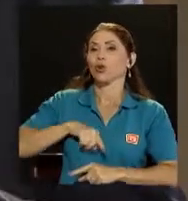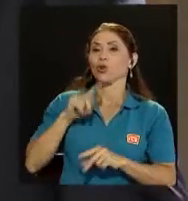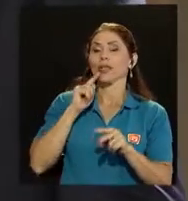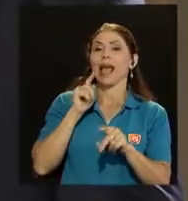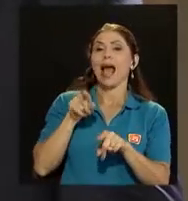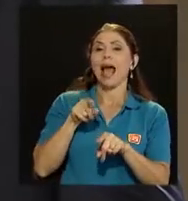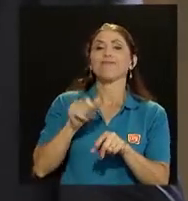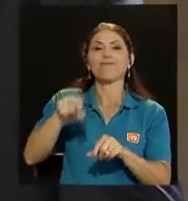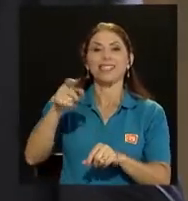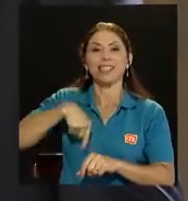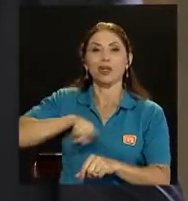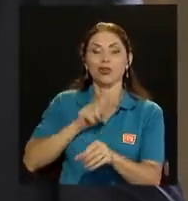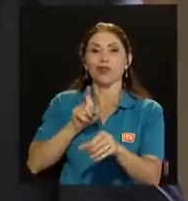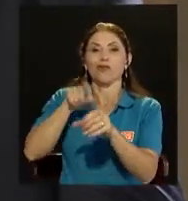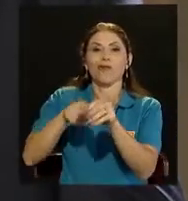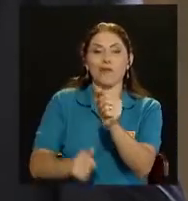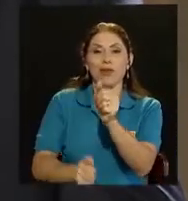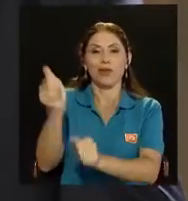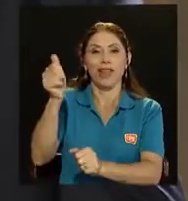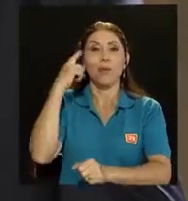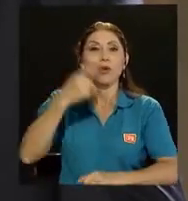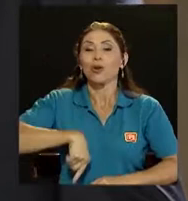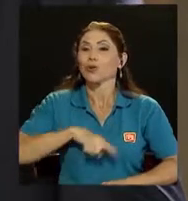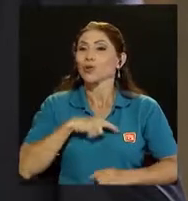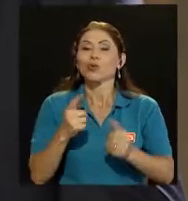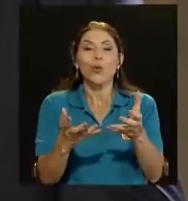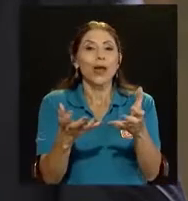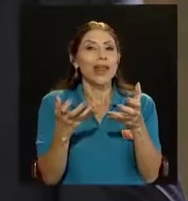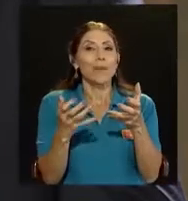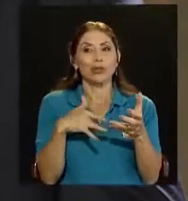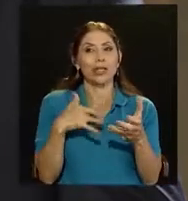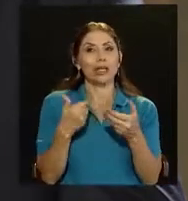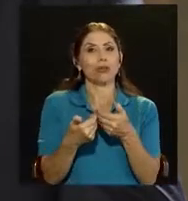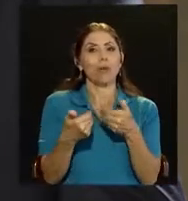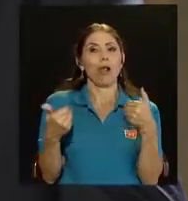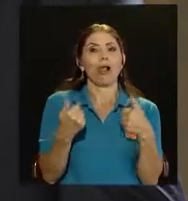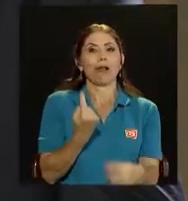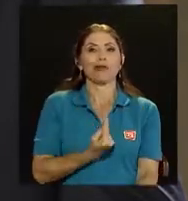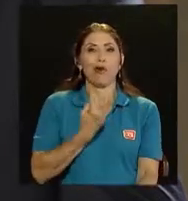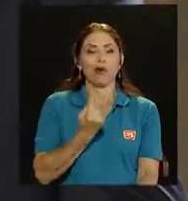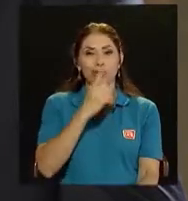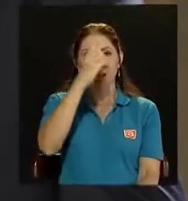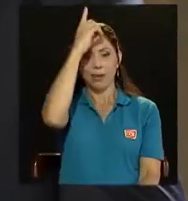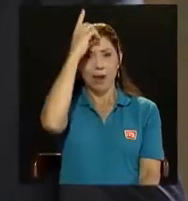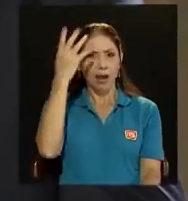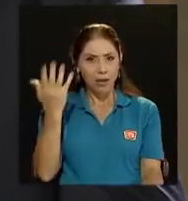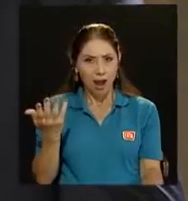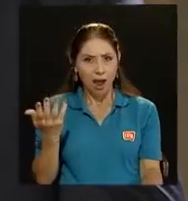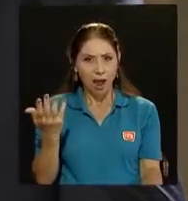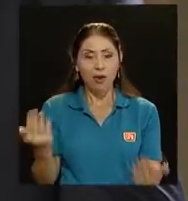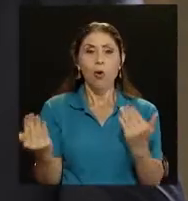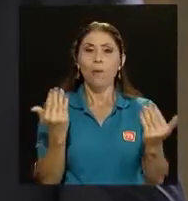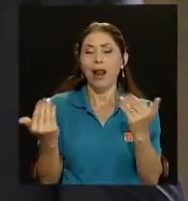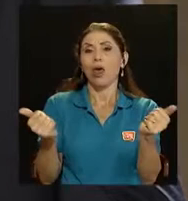nunca, nunca queríamos ser aislados y solos en Alemania. Comparado